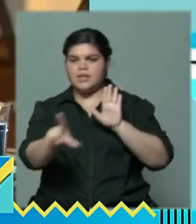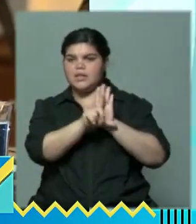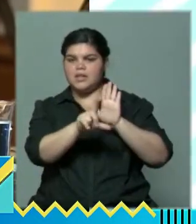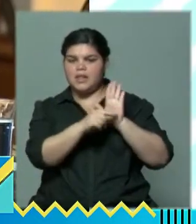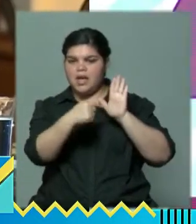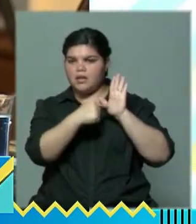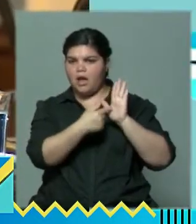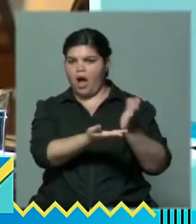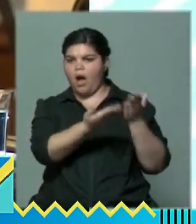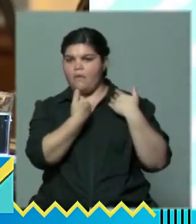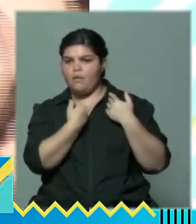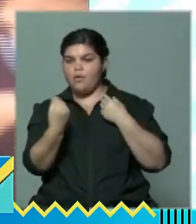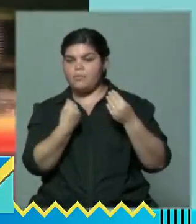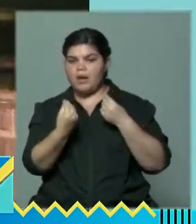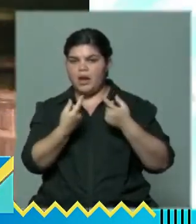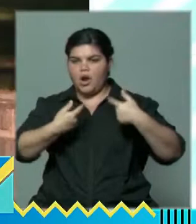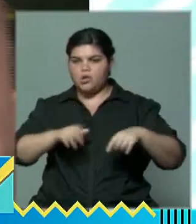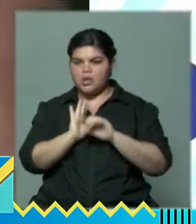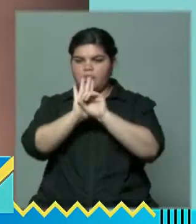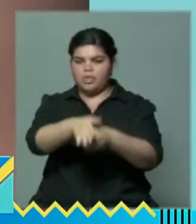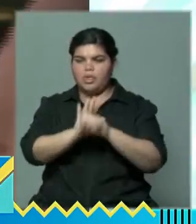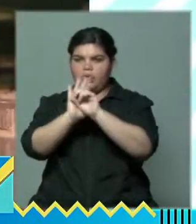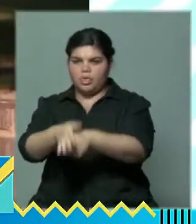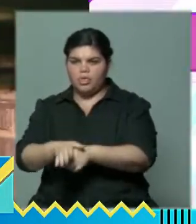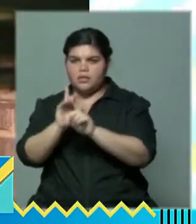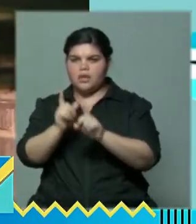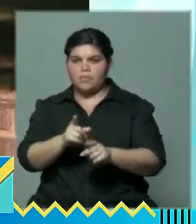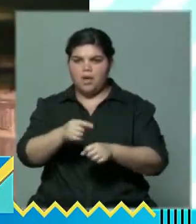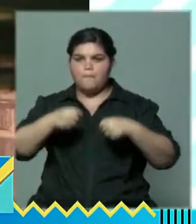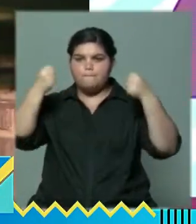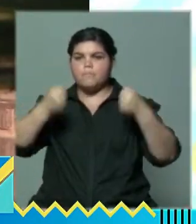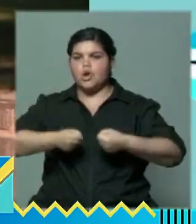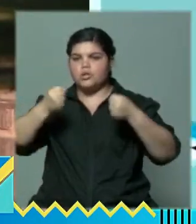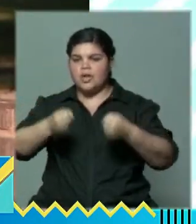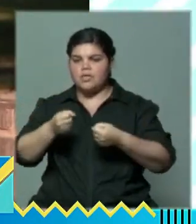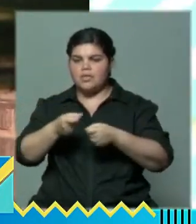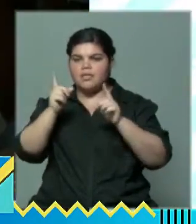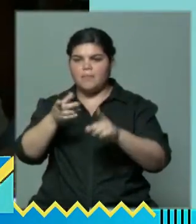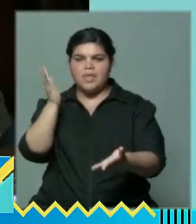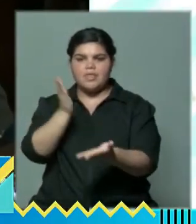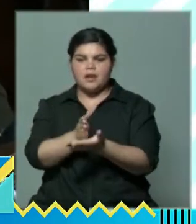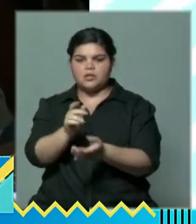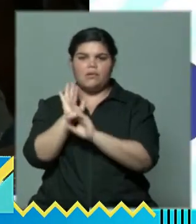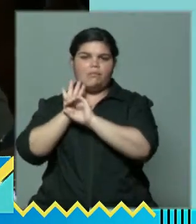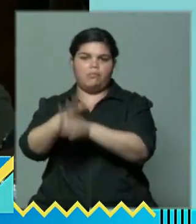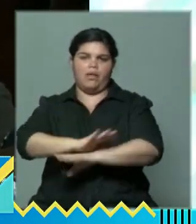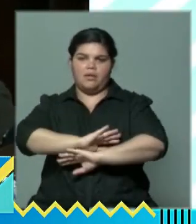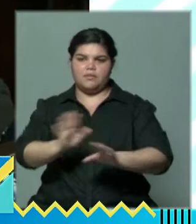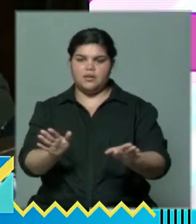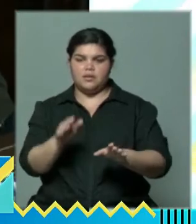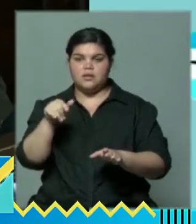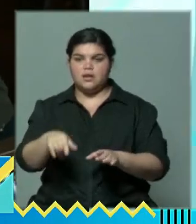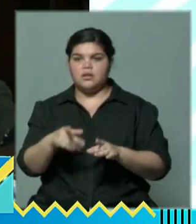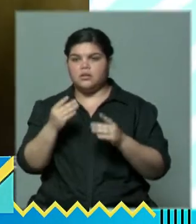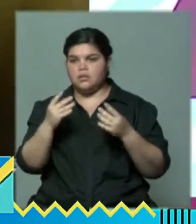represivas actúen avasallando también los derechos a la protesta, que va a generar este ajuste, este ataque a las